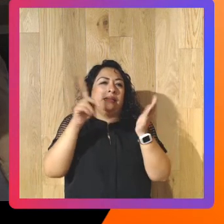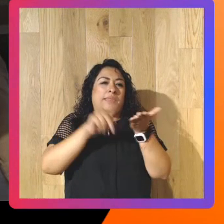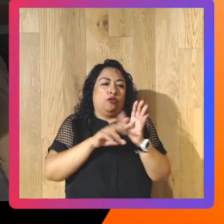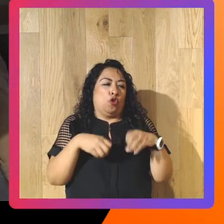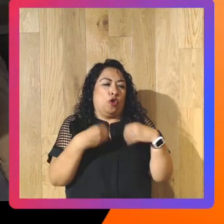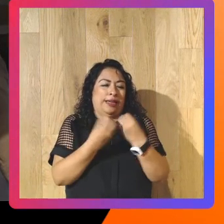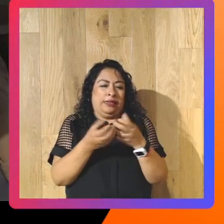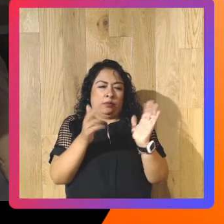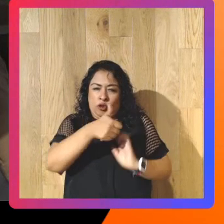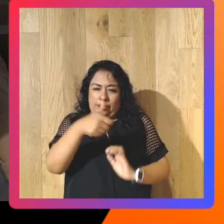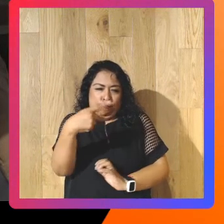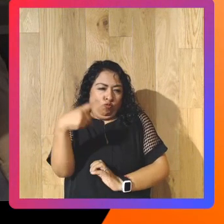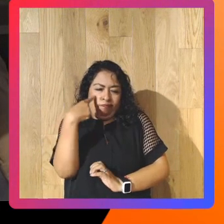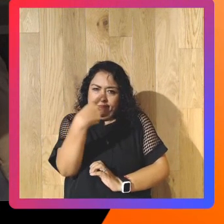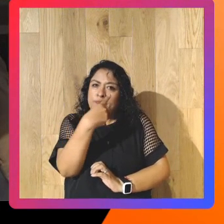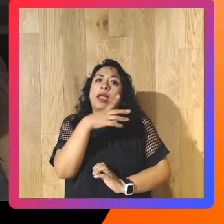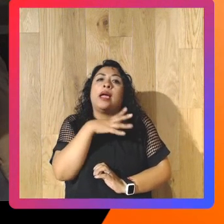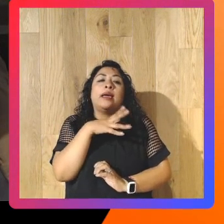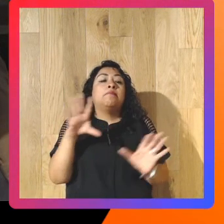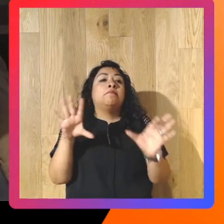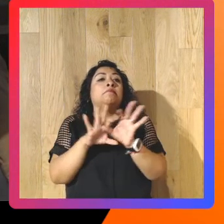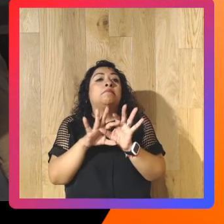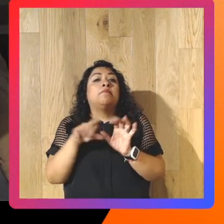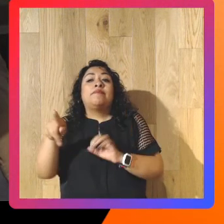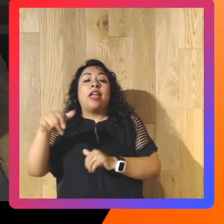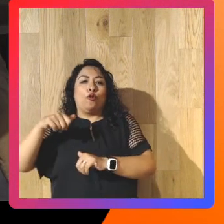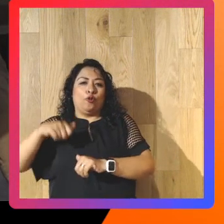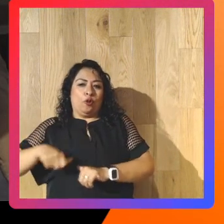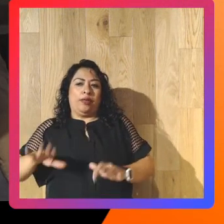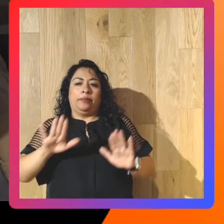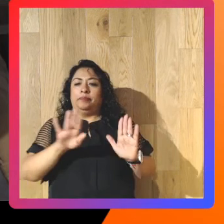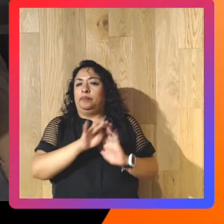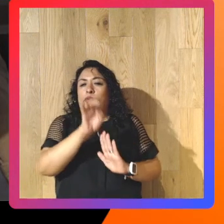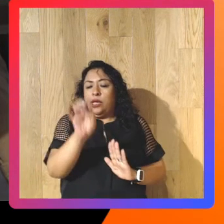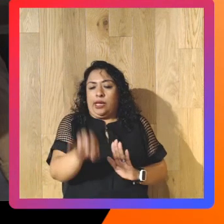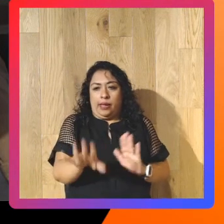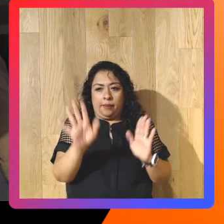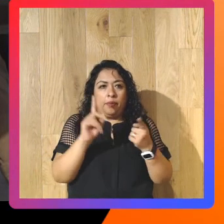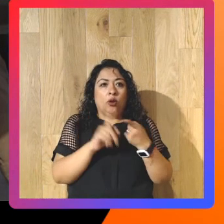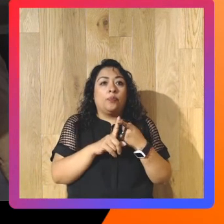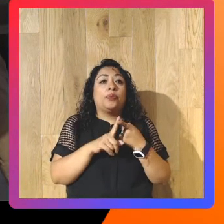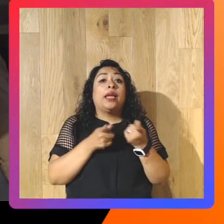empresarial, tienen una relación con lo que hace la autoridad. Voy a decir algunas. Una es